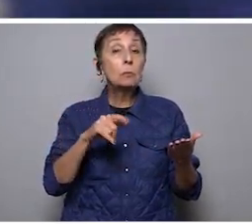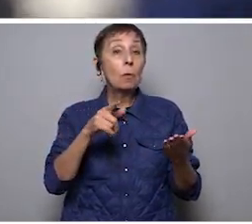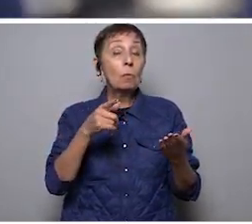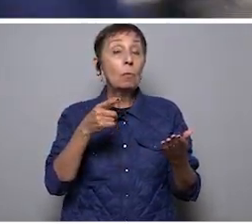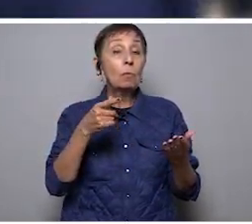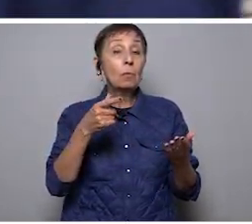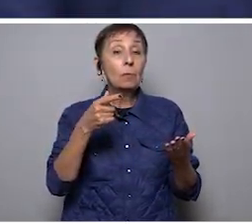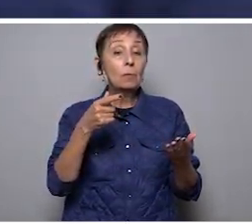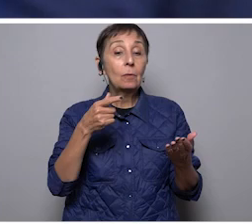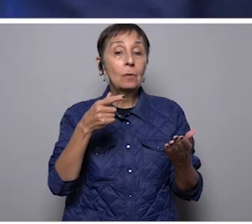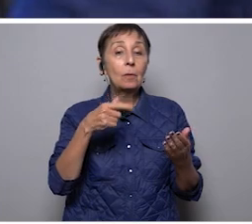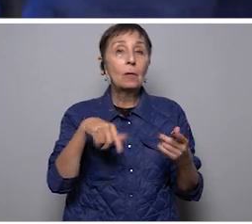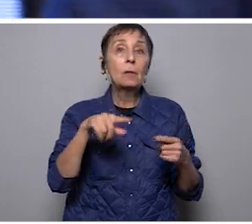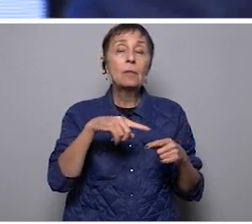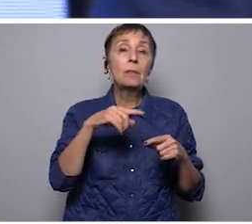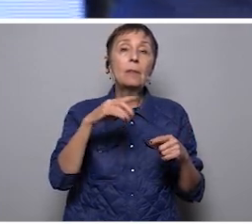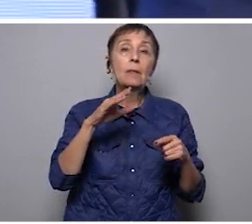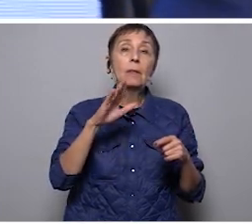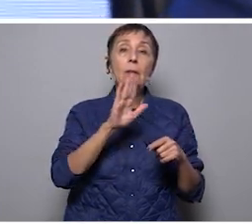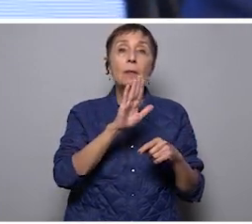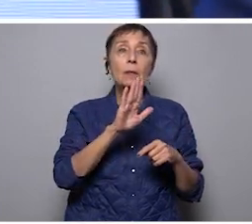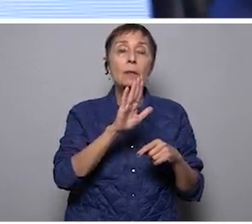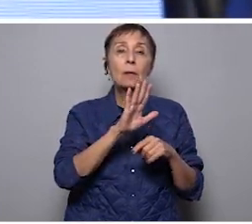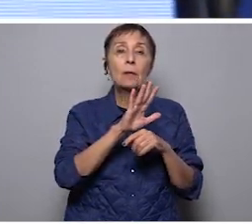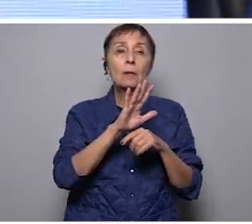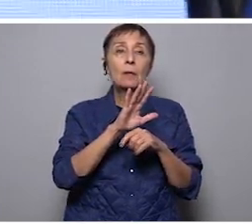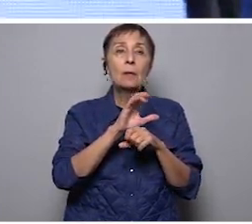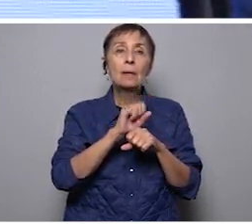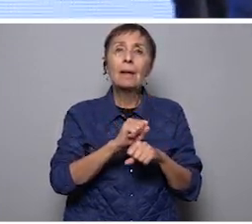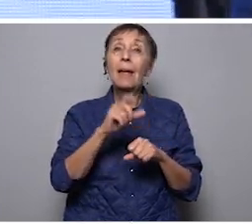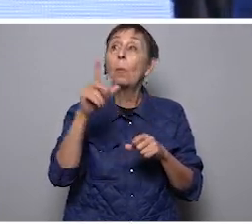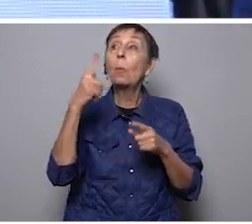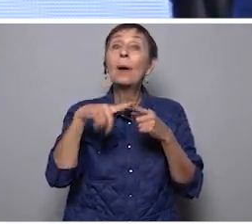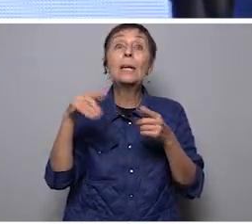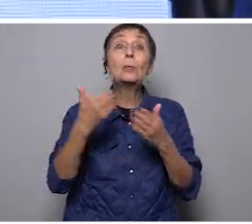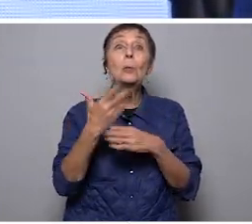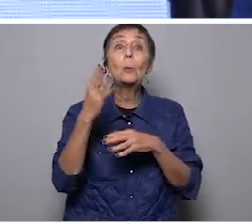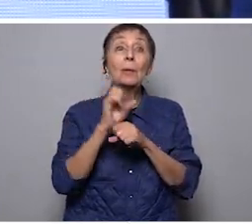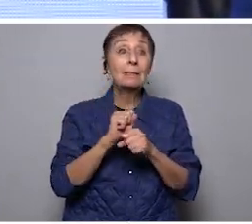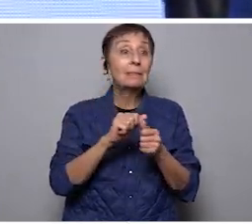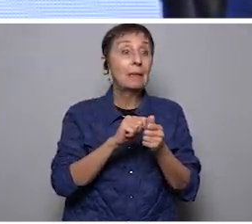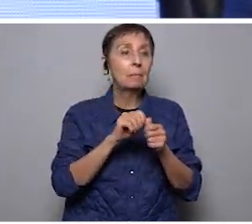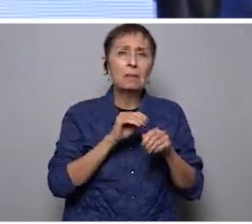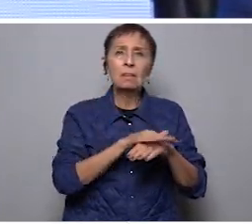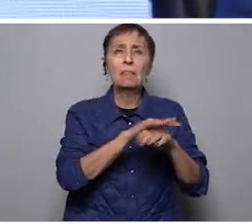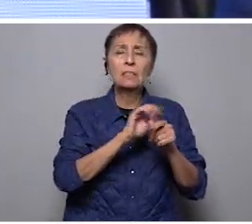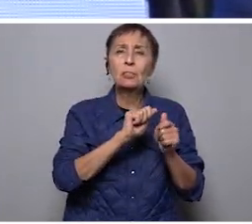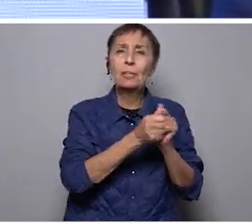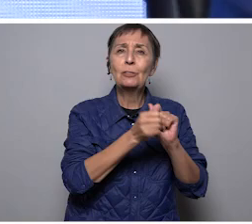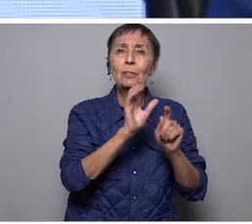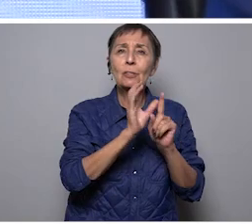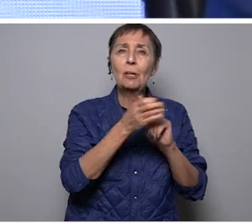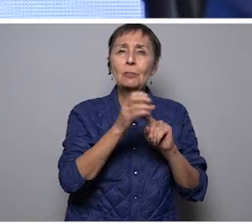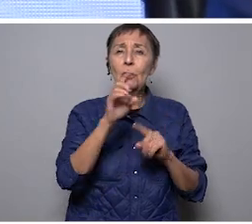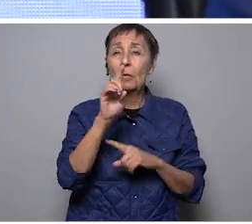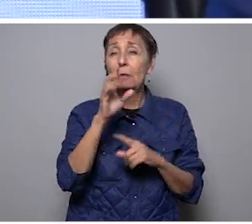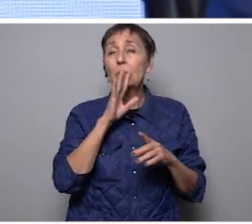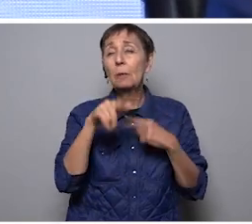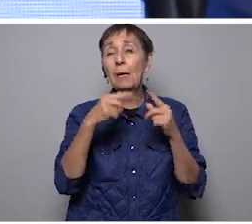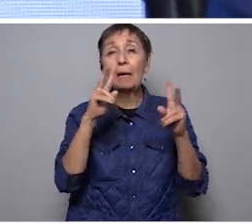un tema de fondo eh cuando estamos hablando de la brecha digital hay que distinguir tal vez lo que es